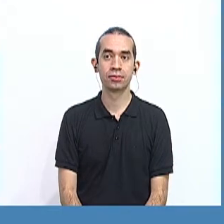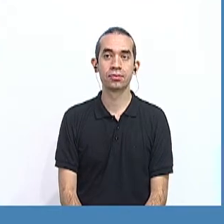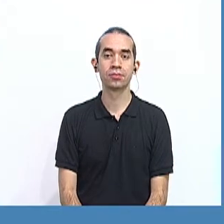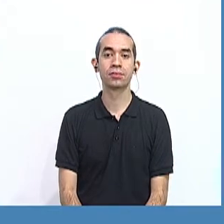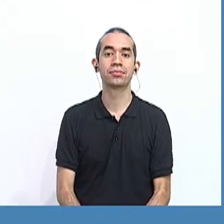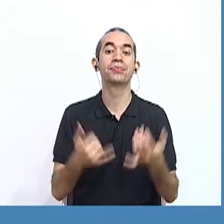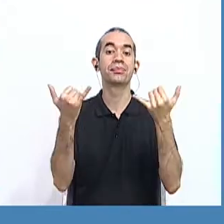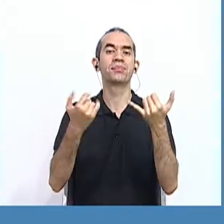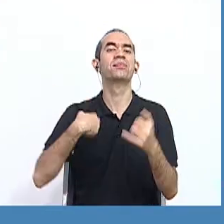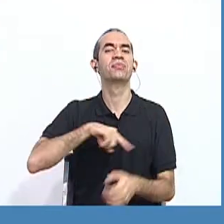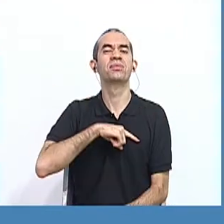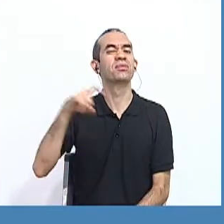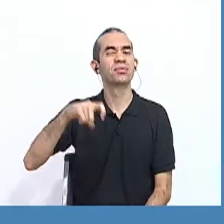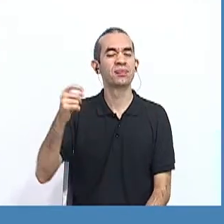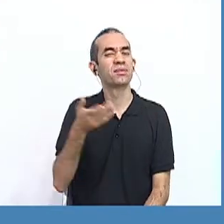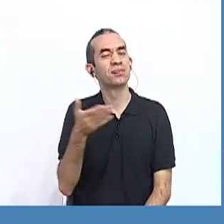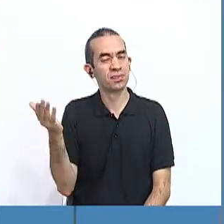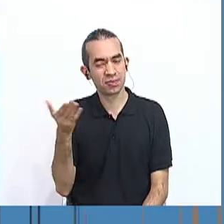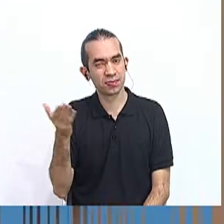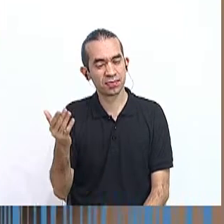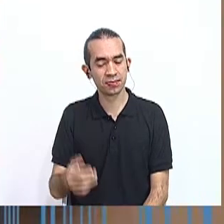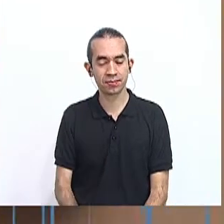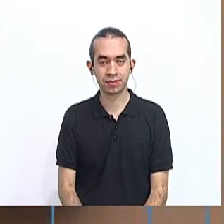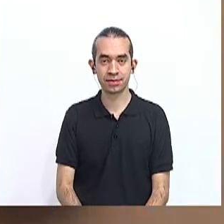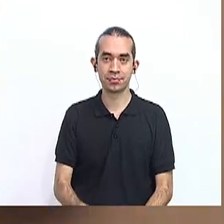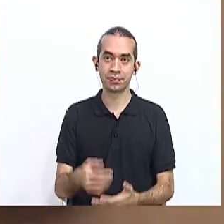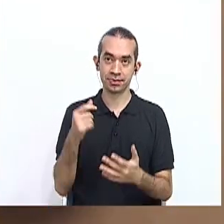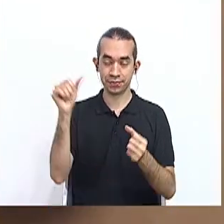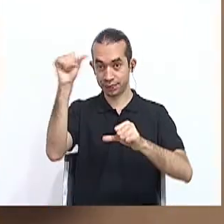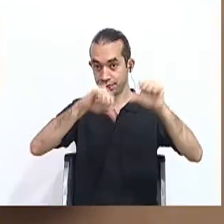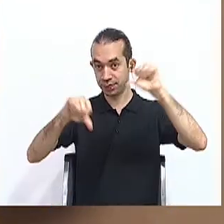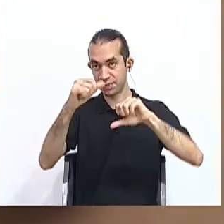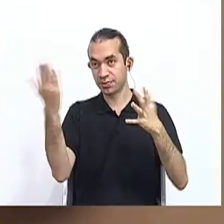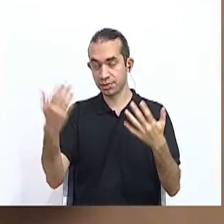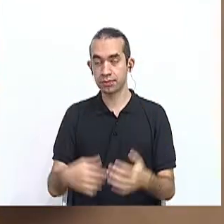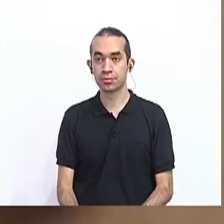Vamos a necesitar, como les decía, para este experimento,